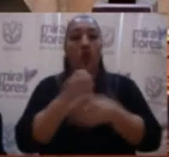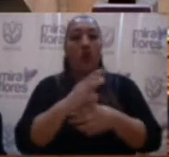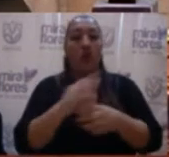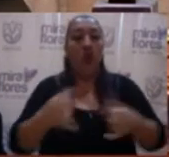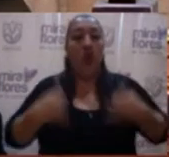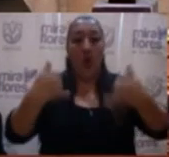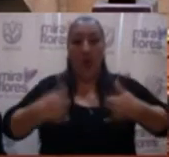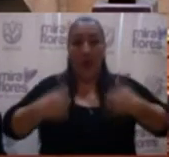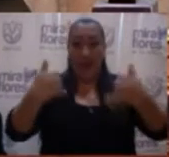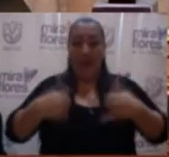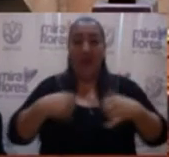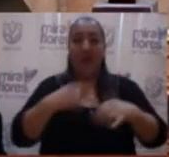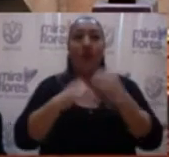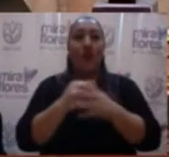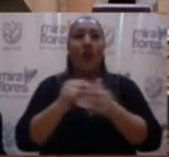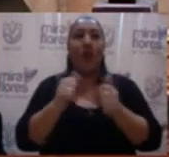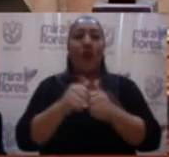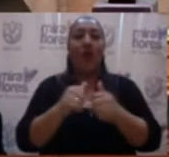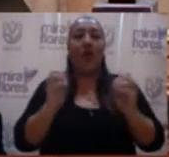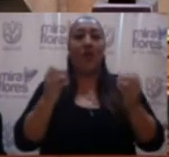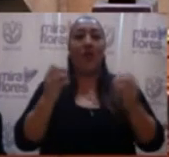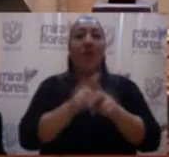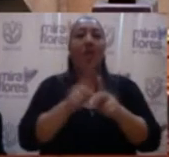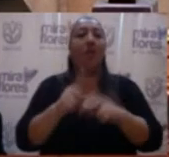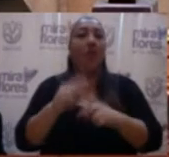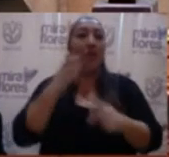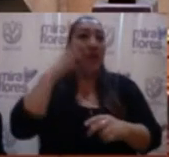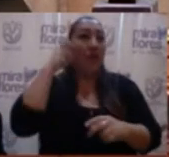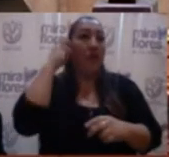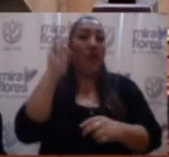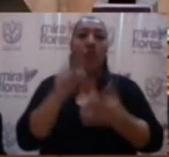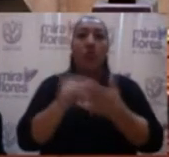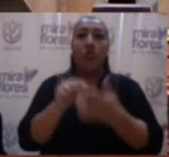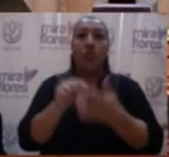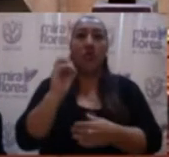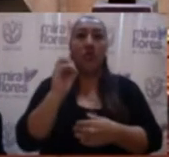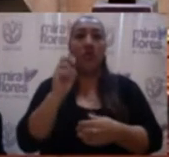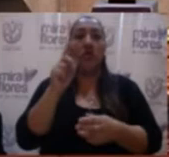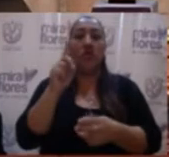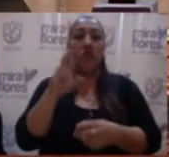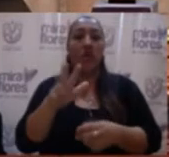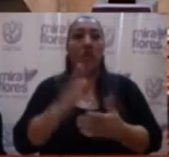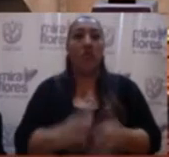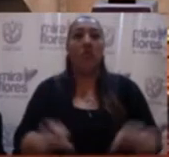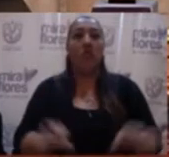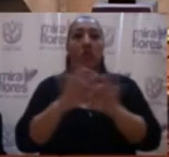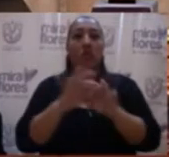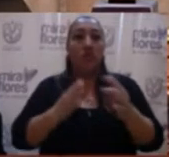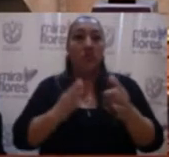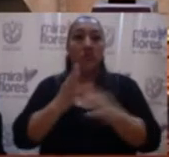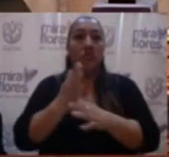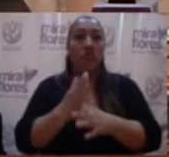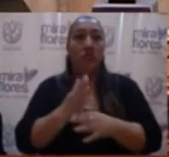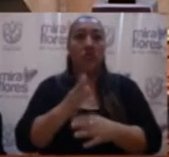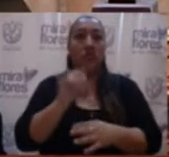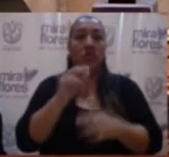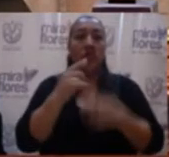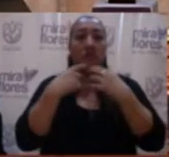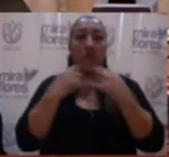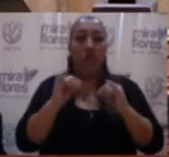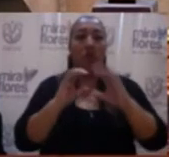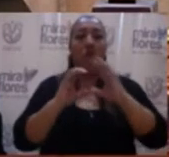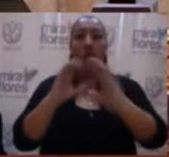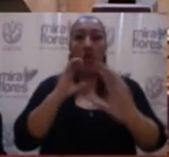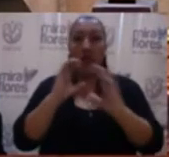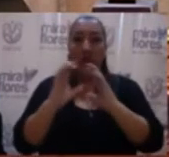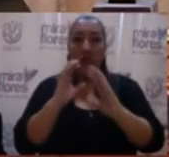juventud prolongada. Además, Miraflores 2.0 cuenta con tres pilares estratégicos: ICT, información,